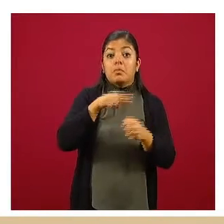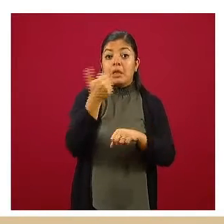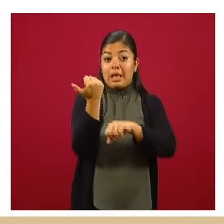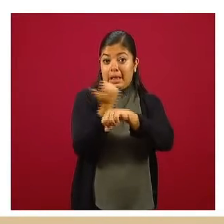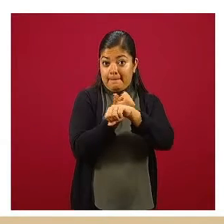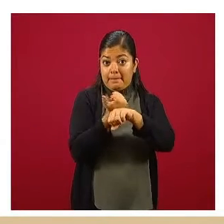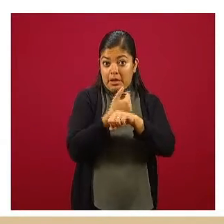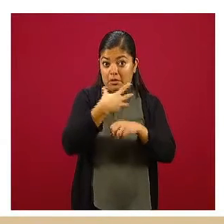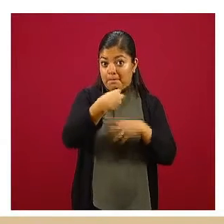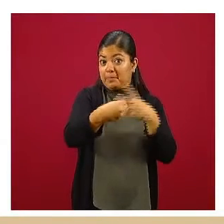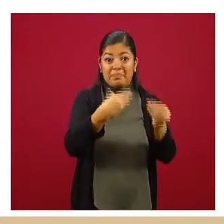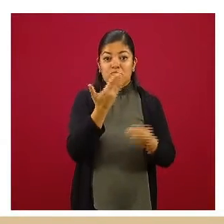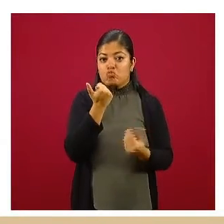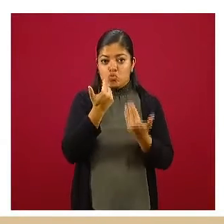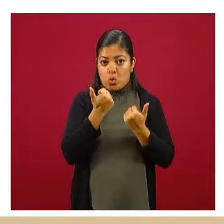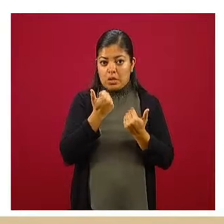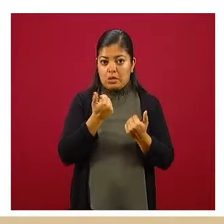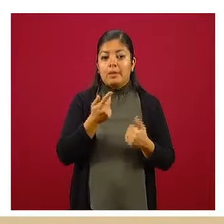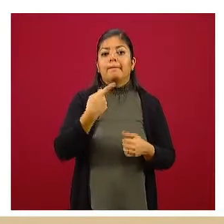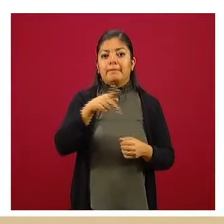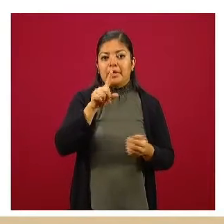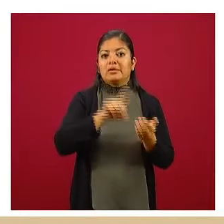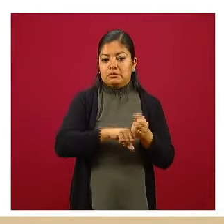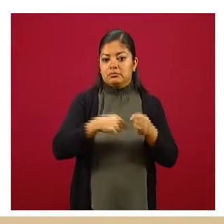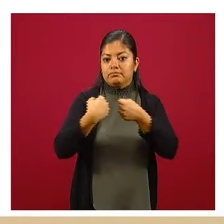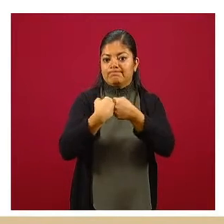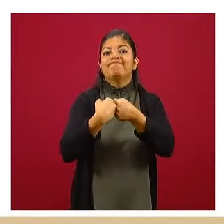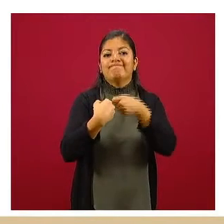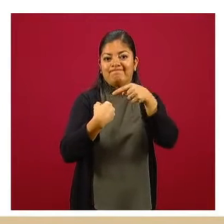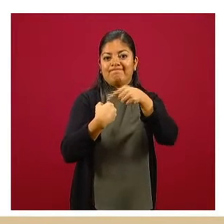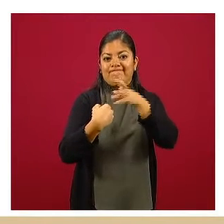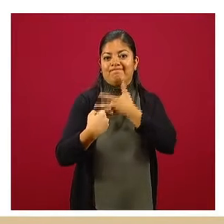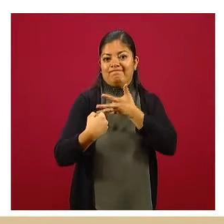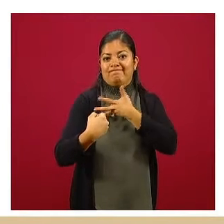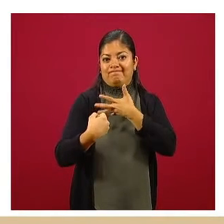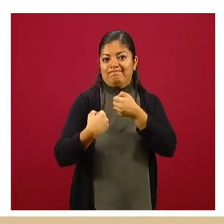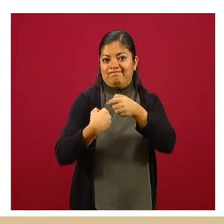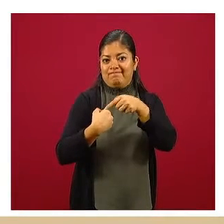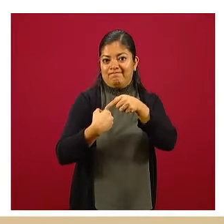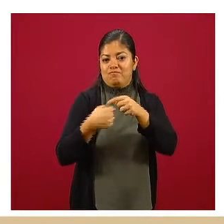sin contagios, pero son vecinos de municipios con contagios.